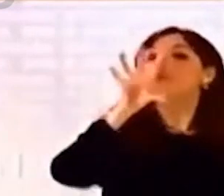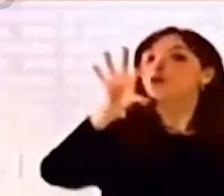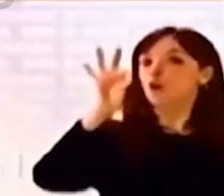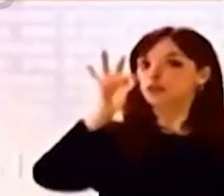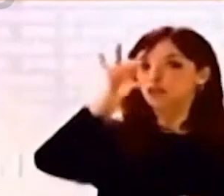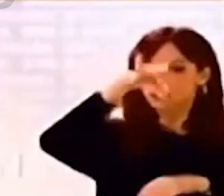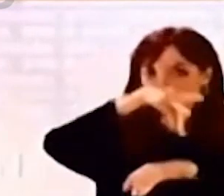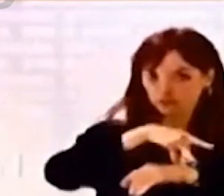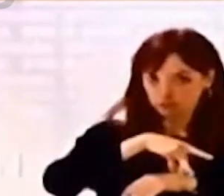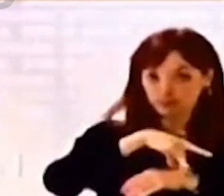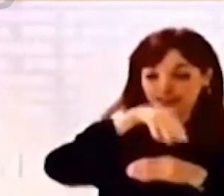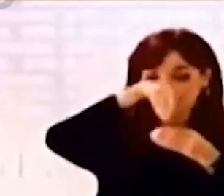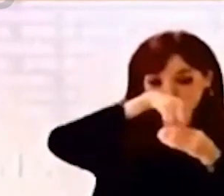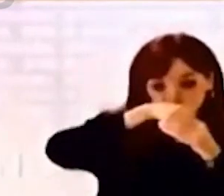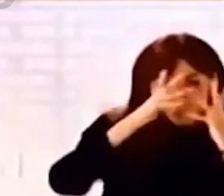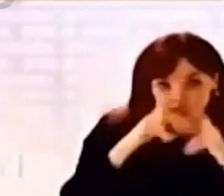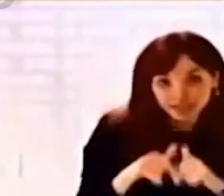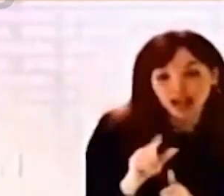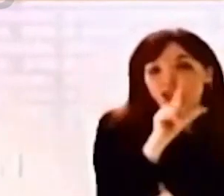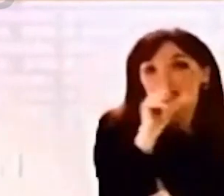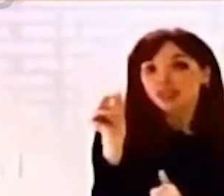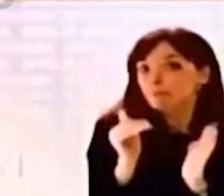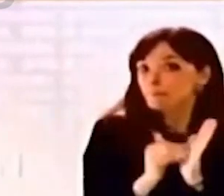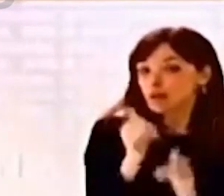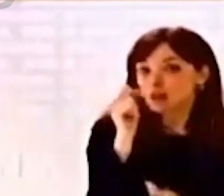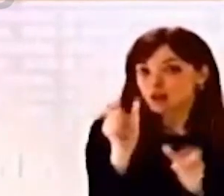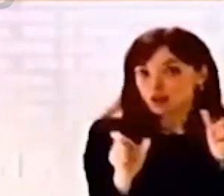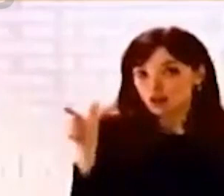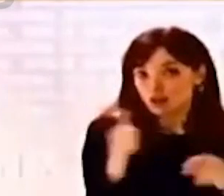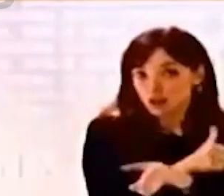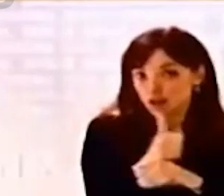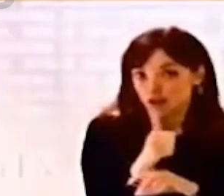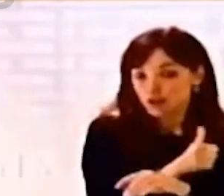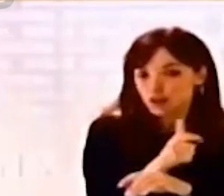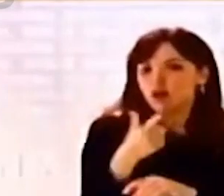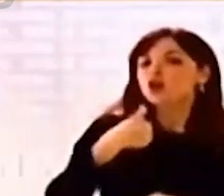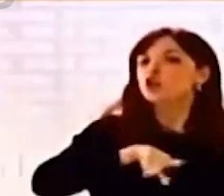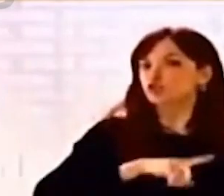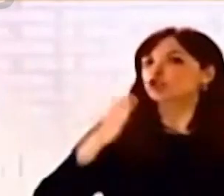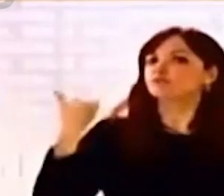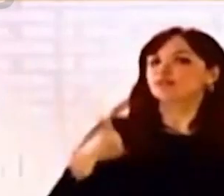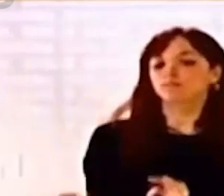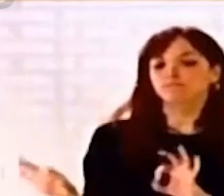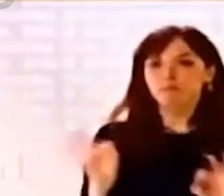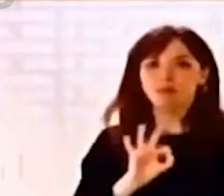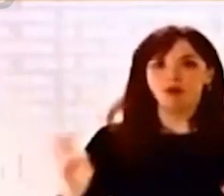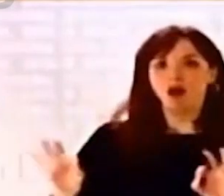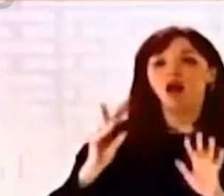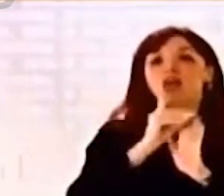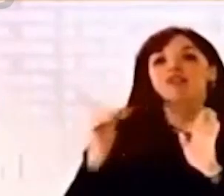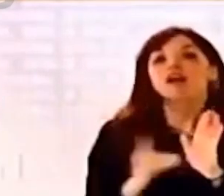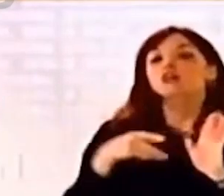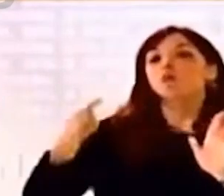por cada 100.000 habitantes tendremos preparados un decreto del presidente de la junta de